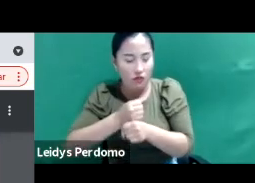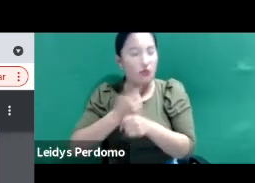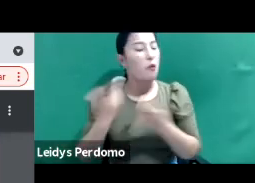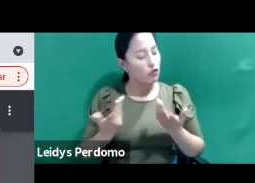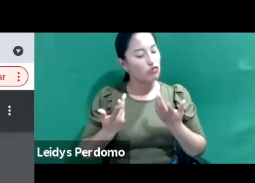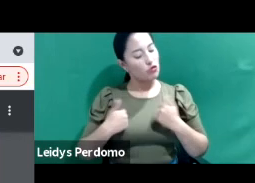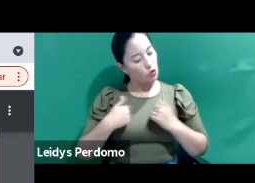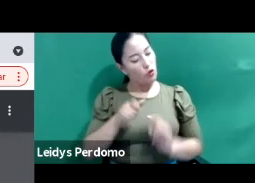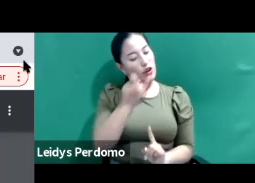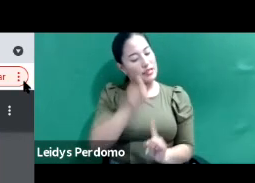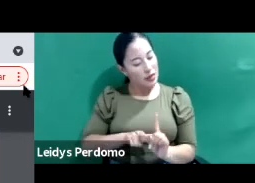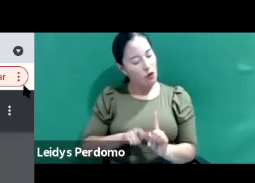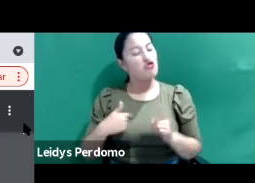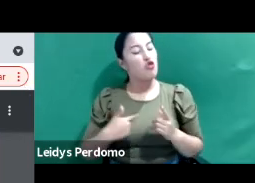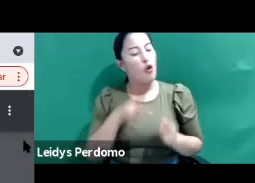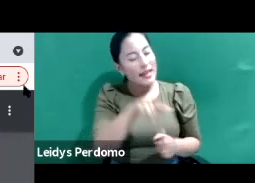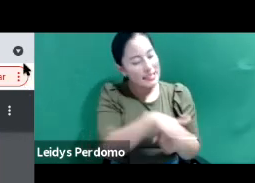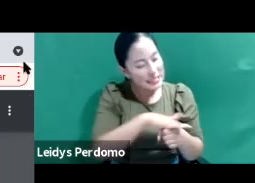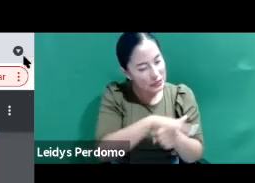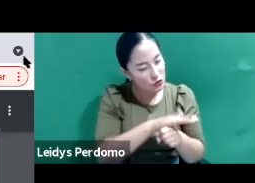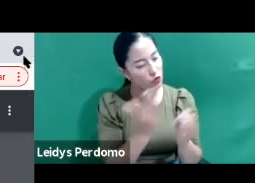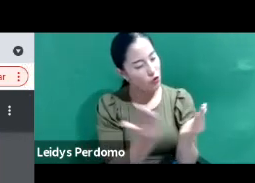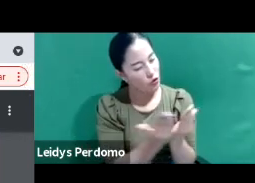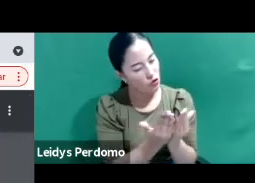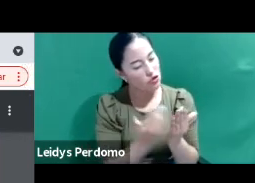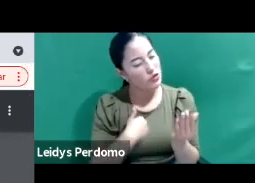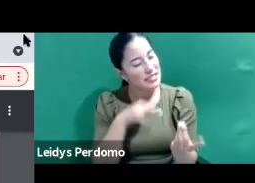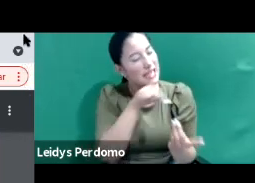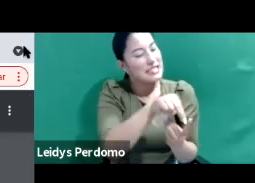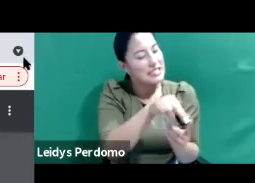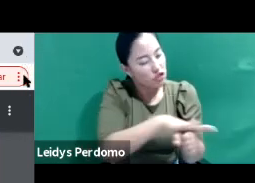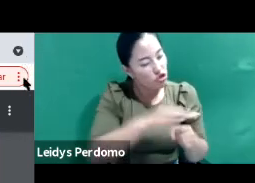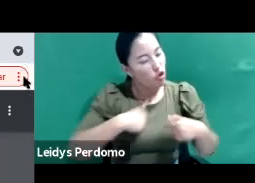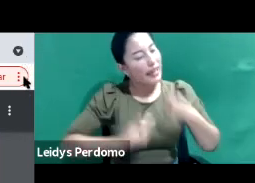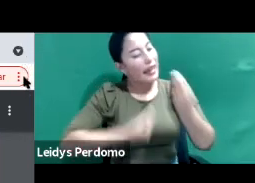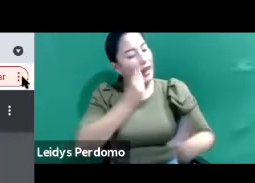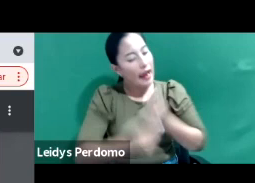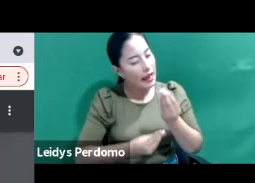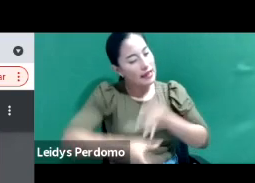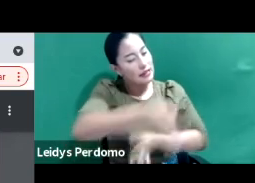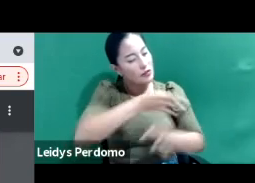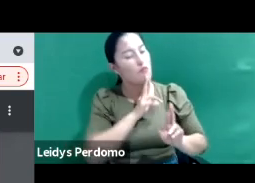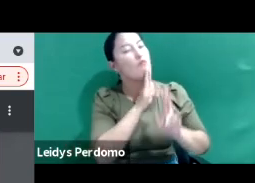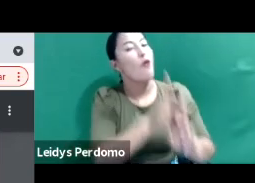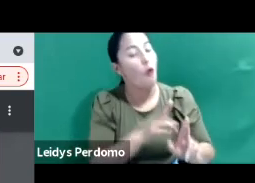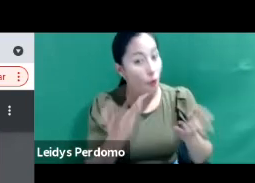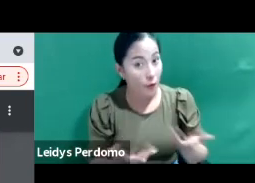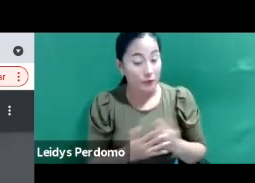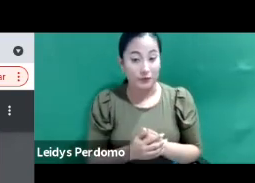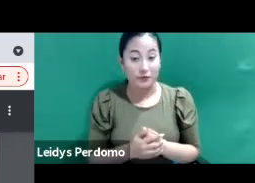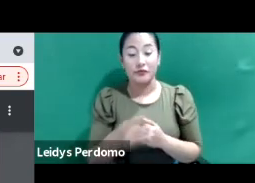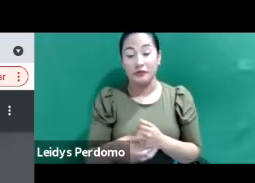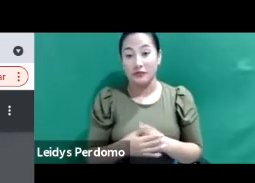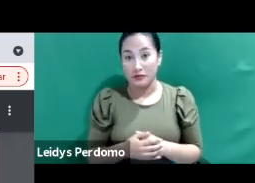vamos a hacer con este caso? Y a partir de allí voy a tratar de comenzar de hilar un poco todo eso que ustedes nos van comentando y lo voy a aterrizar un